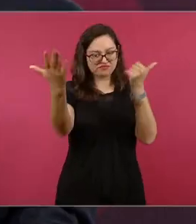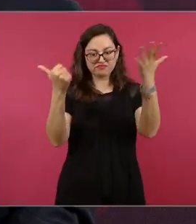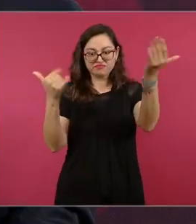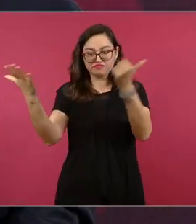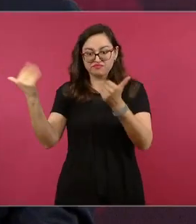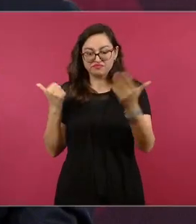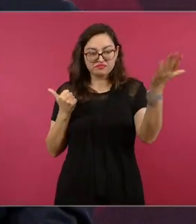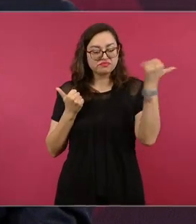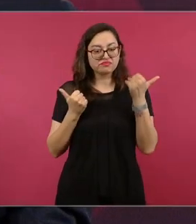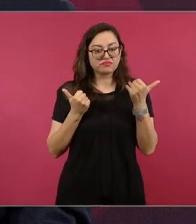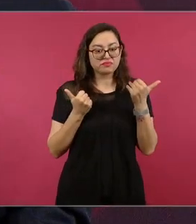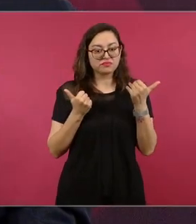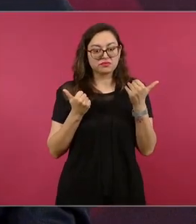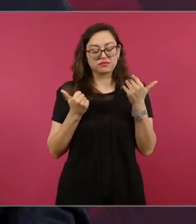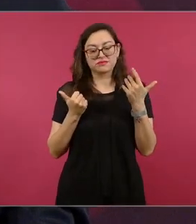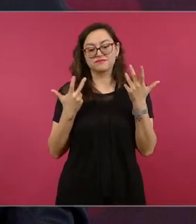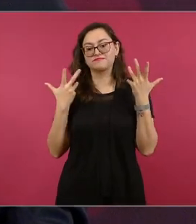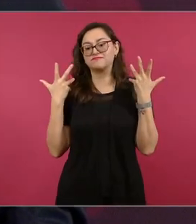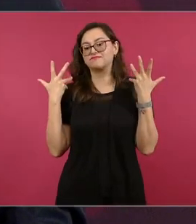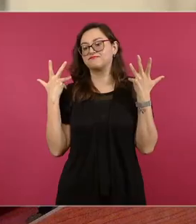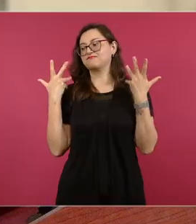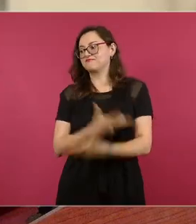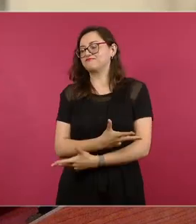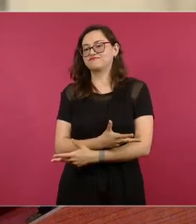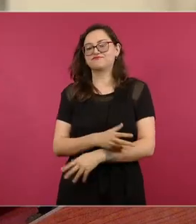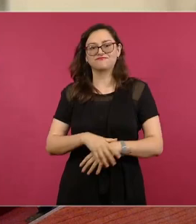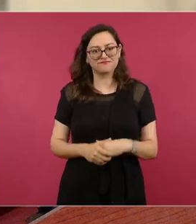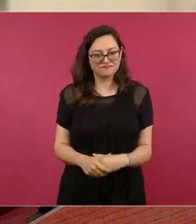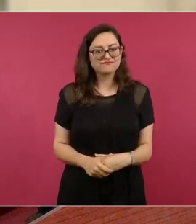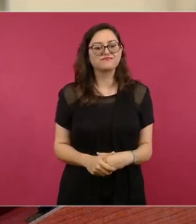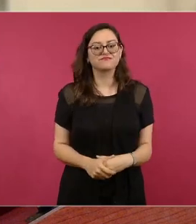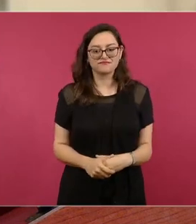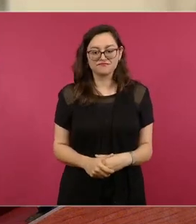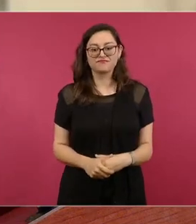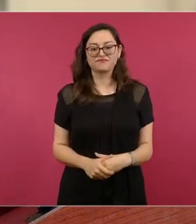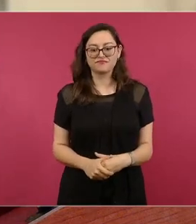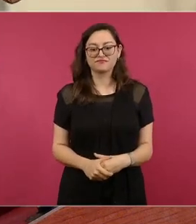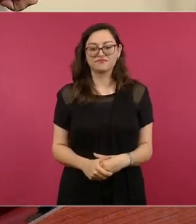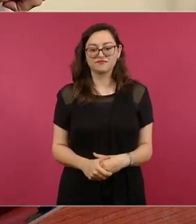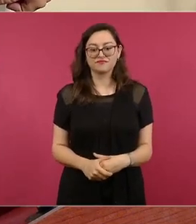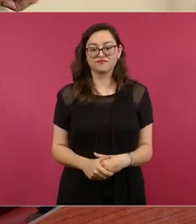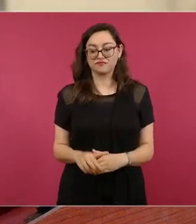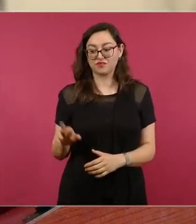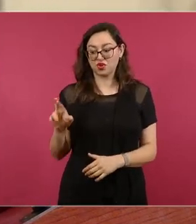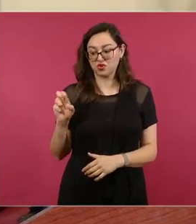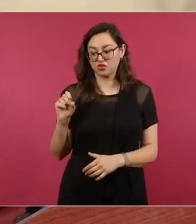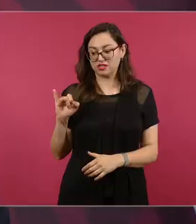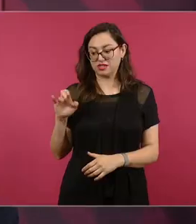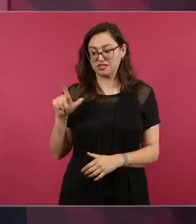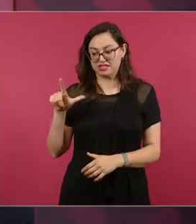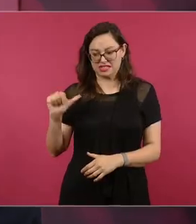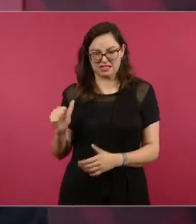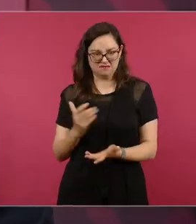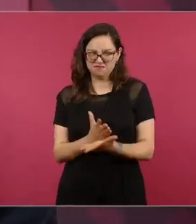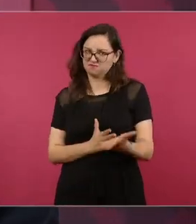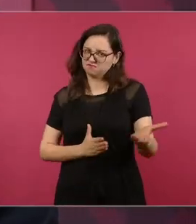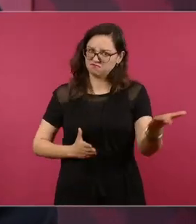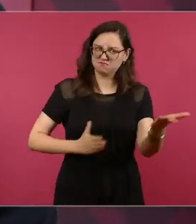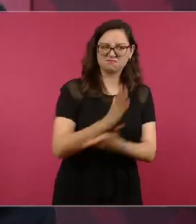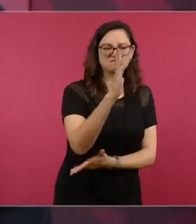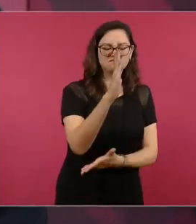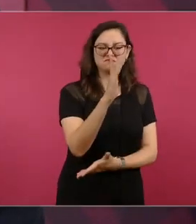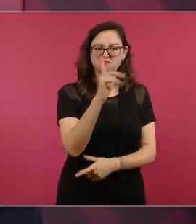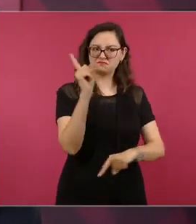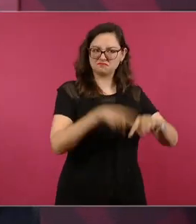cuatro años ahorros por la intervención de Rosa Uchela 10 mil millones de